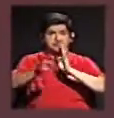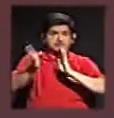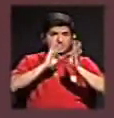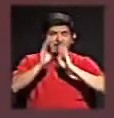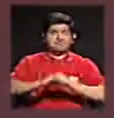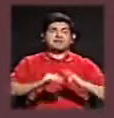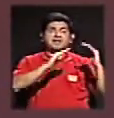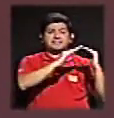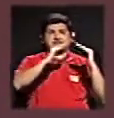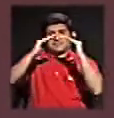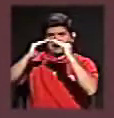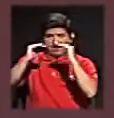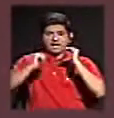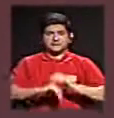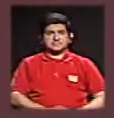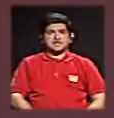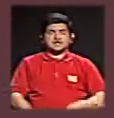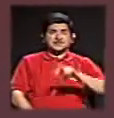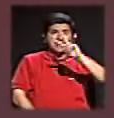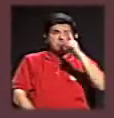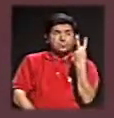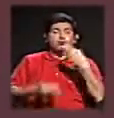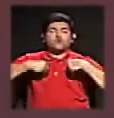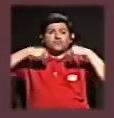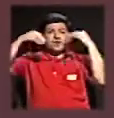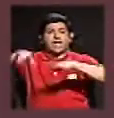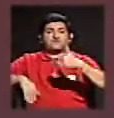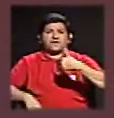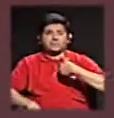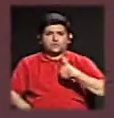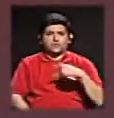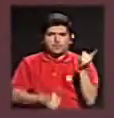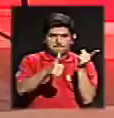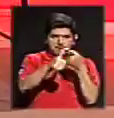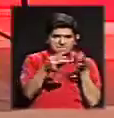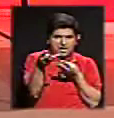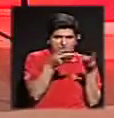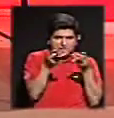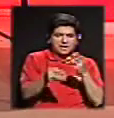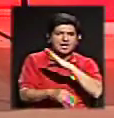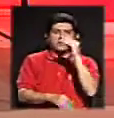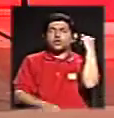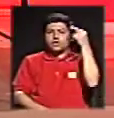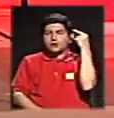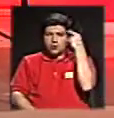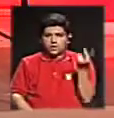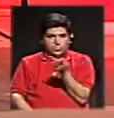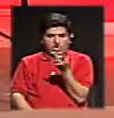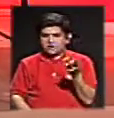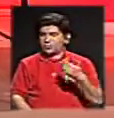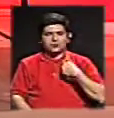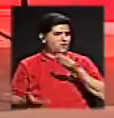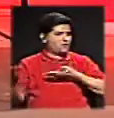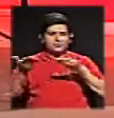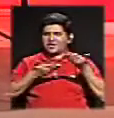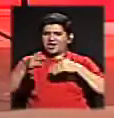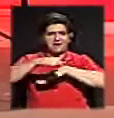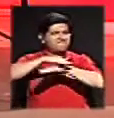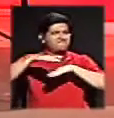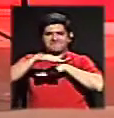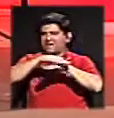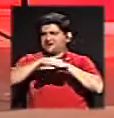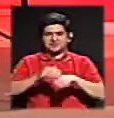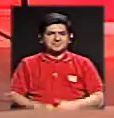de hogares que están doblemente abandonados por el mercado y por el Estado. No les llegan los servicios